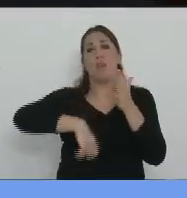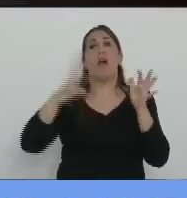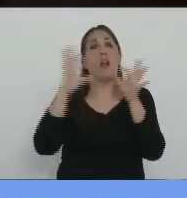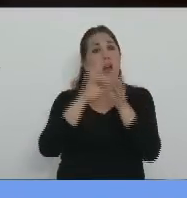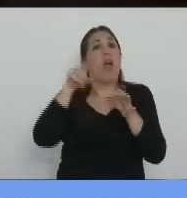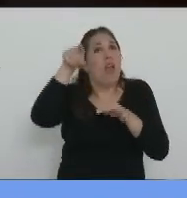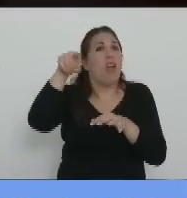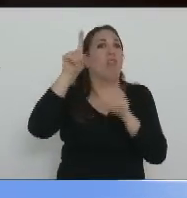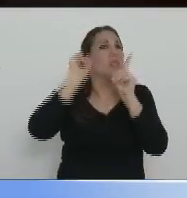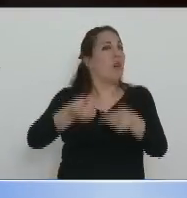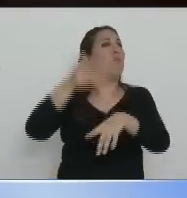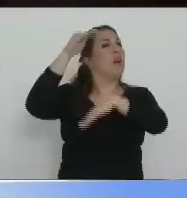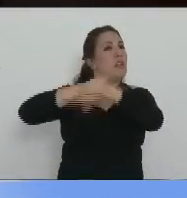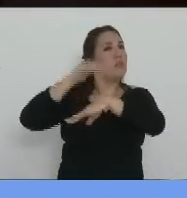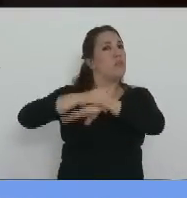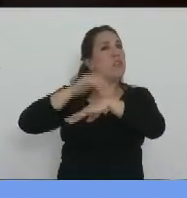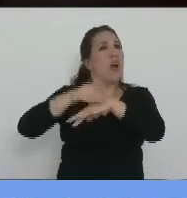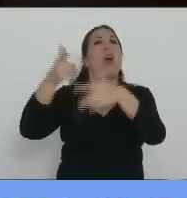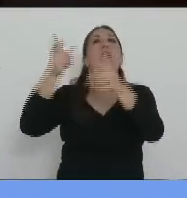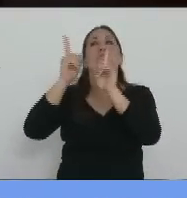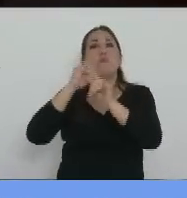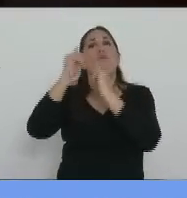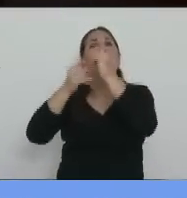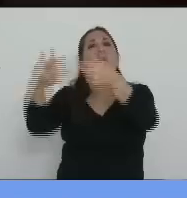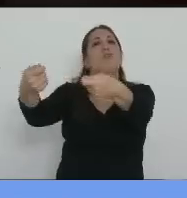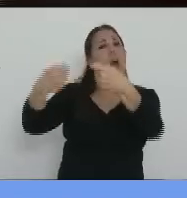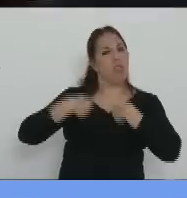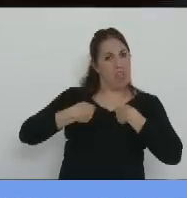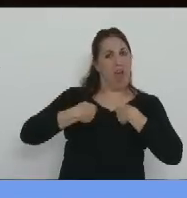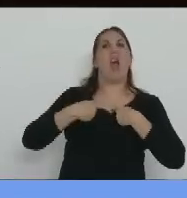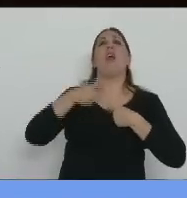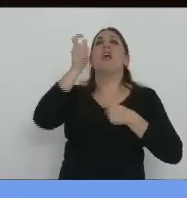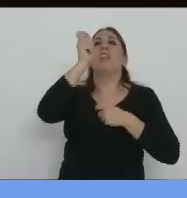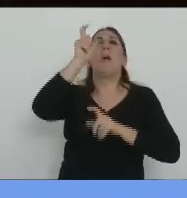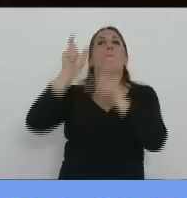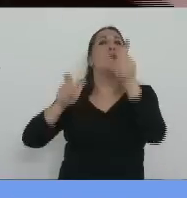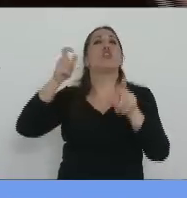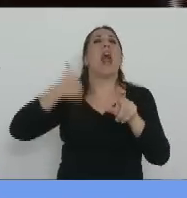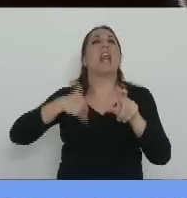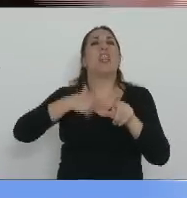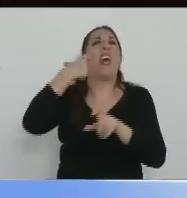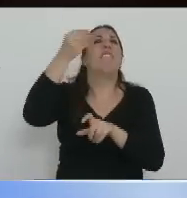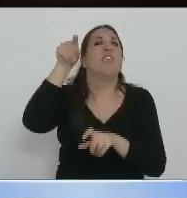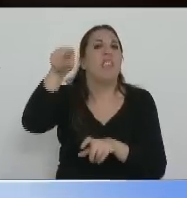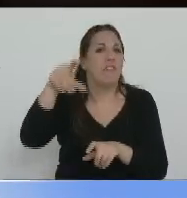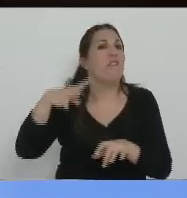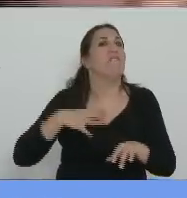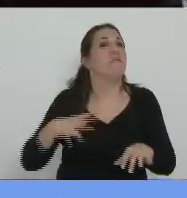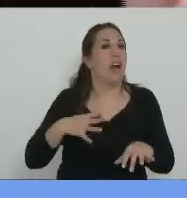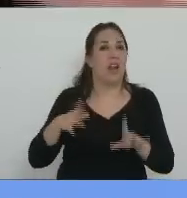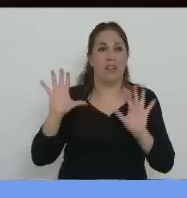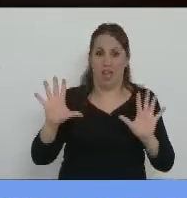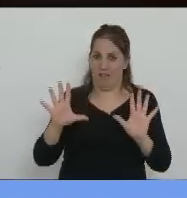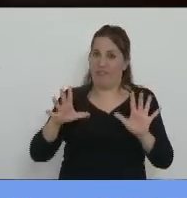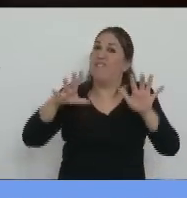comprometen a darnos la información de los residentes argentinos en el exterior eso falta hay que